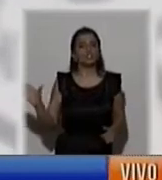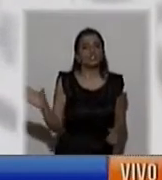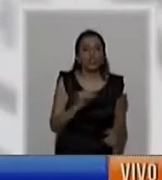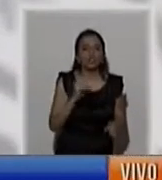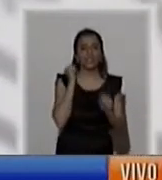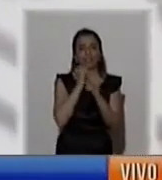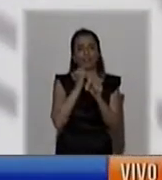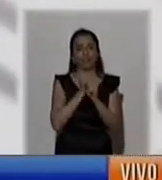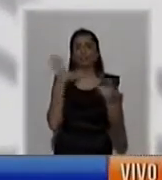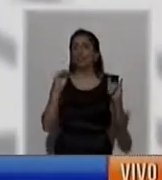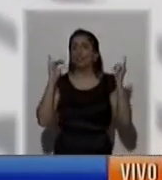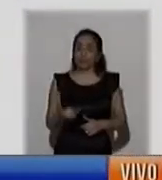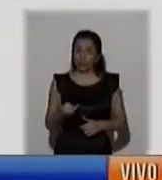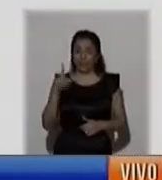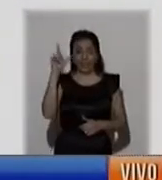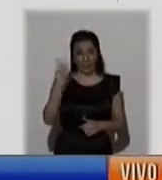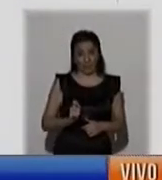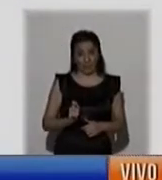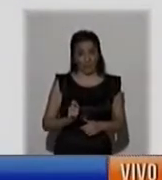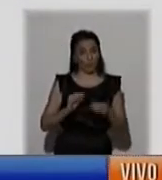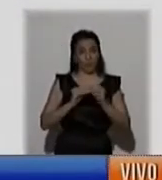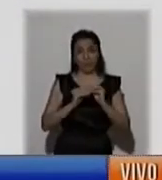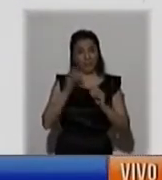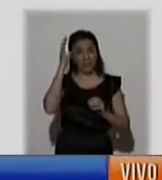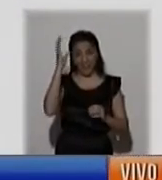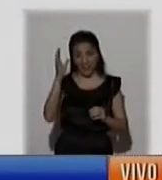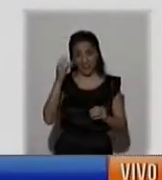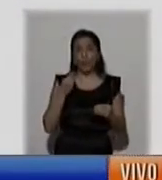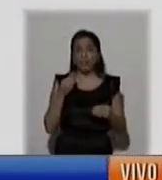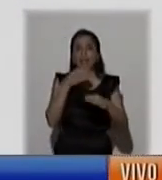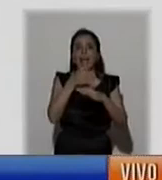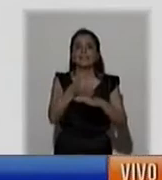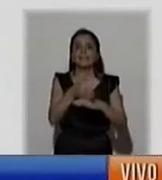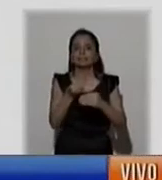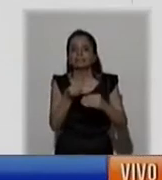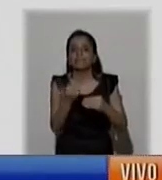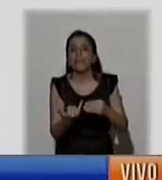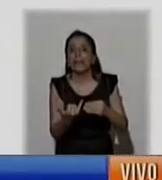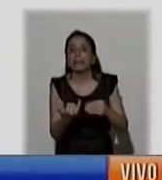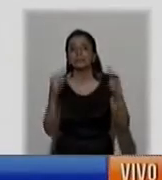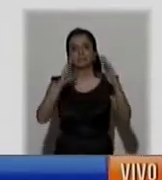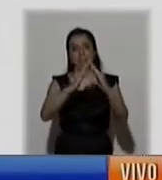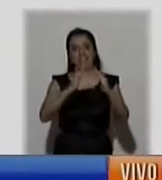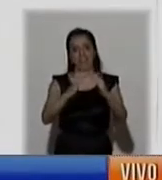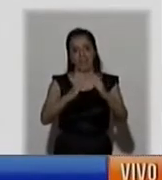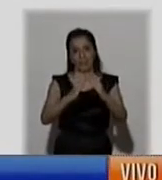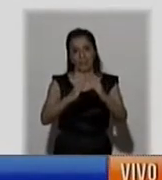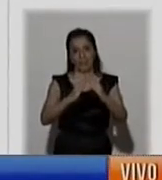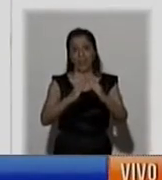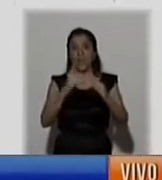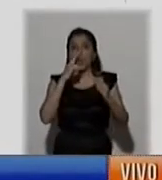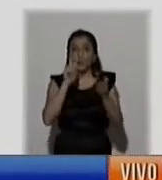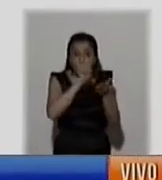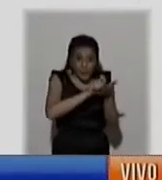muy importante la confrontación de proyectos. Sí. En este caso, entre 9 diputados, entonces es bueno que la ciudadanía escuche las opiniones de